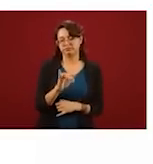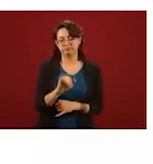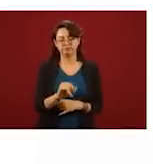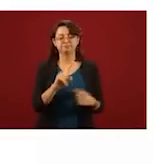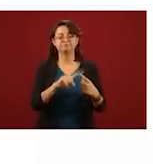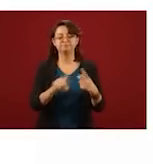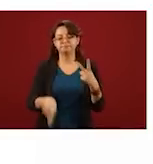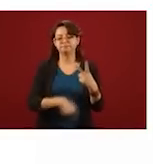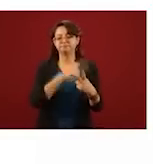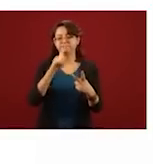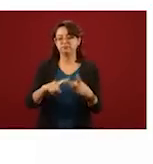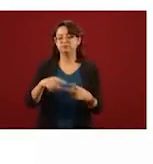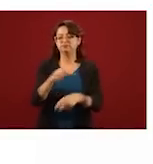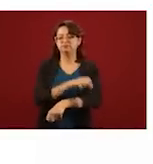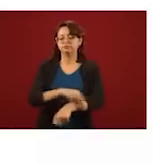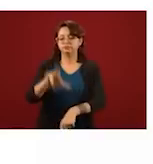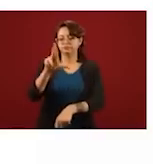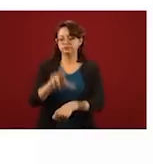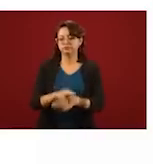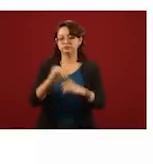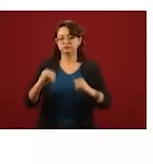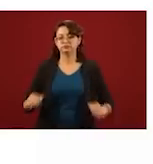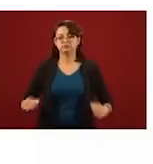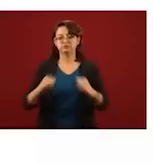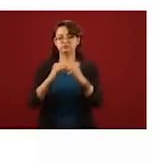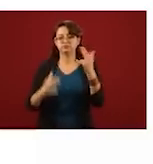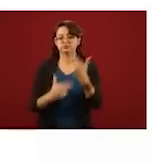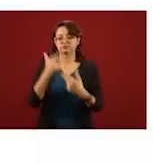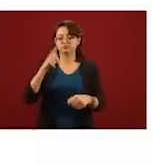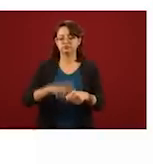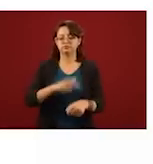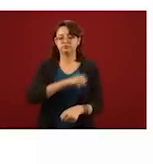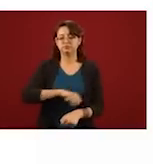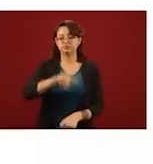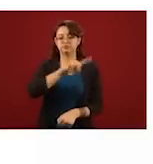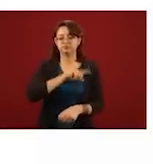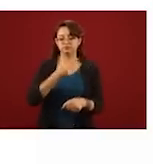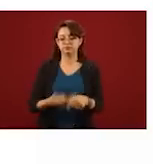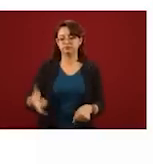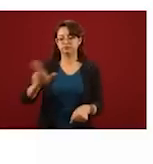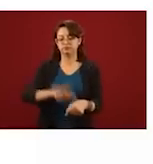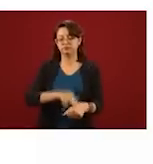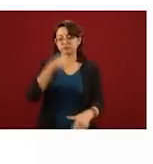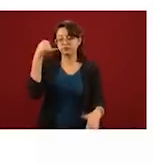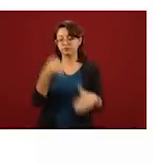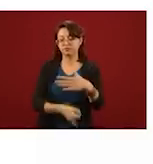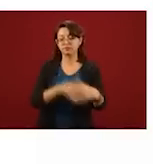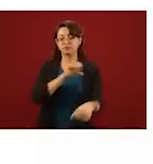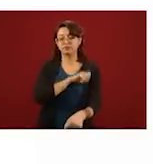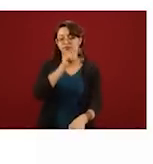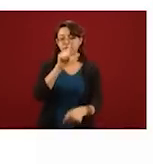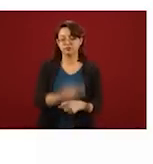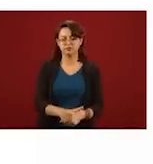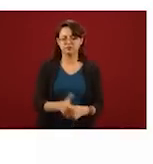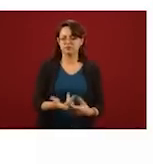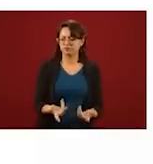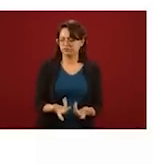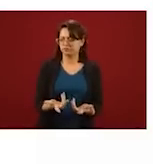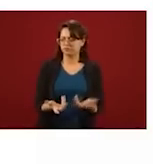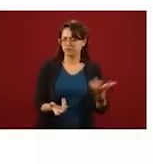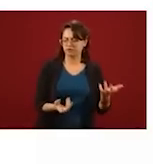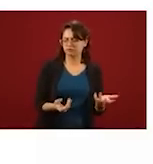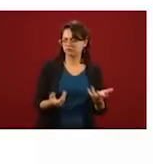de la coordinación de los Institutos Nacionales de Salud y hospitales de alta especialidad de la entrega de